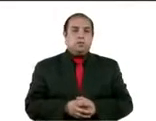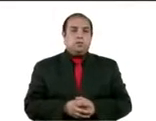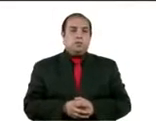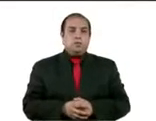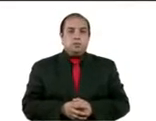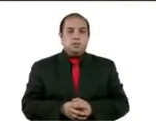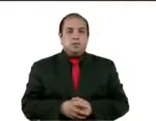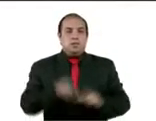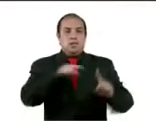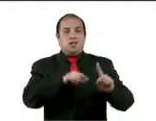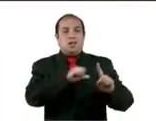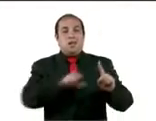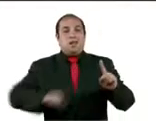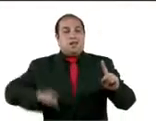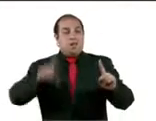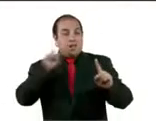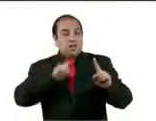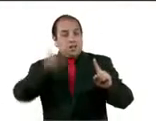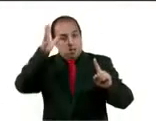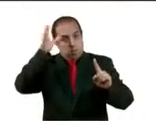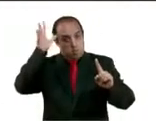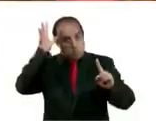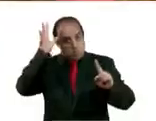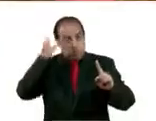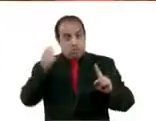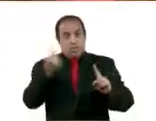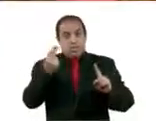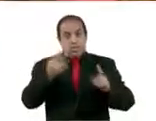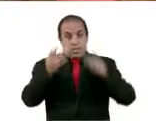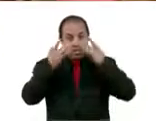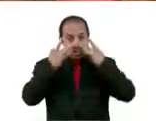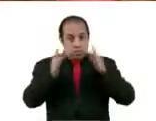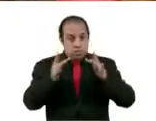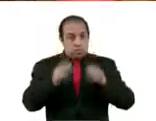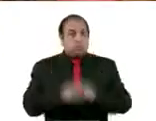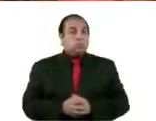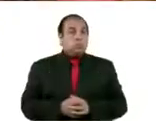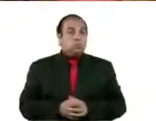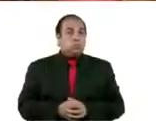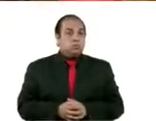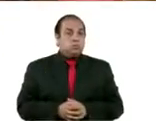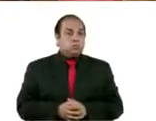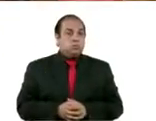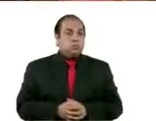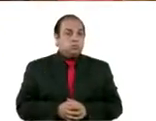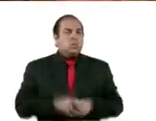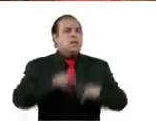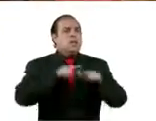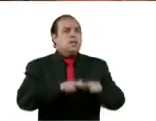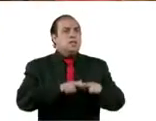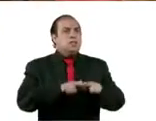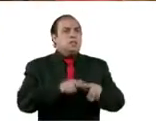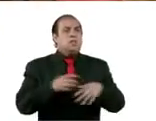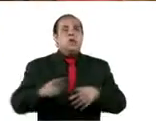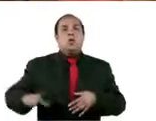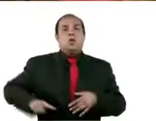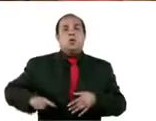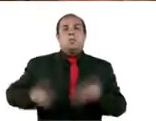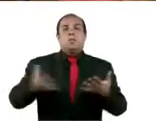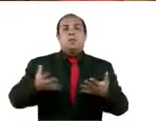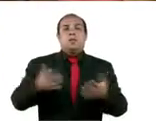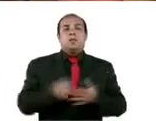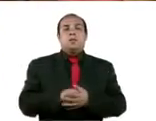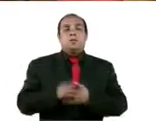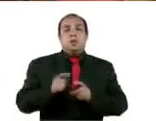la alcaldesa pues vaya a tener que dejar el puesto, ¿qué es lo que sigue? ¿Gobierno va a tener que hacer un nombramiento